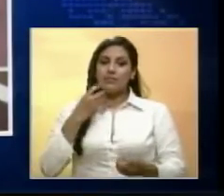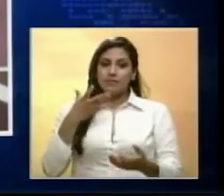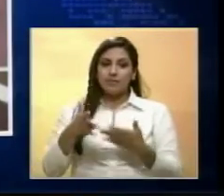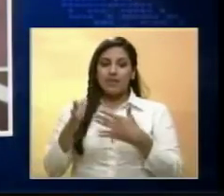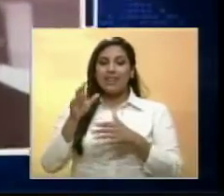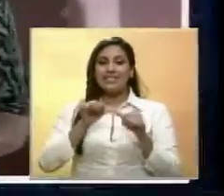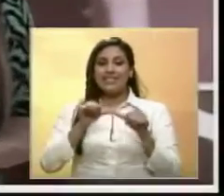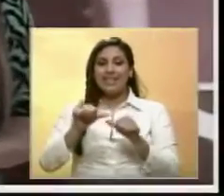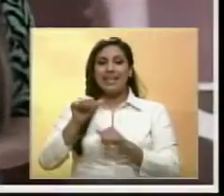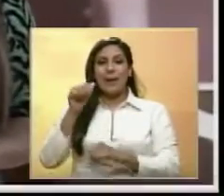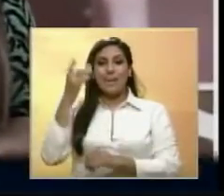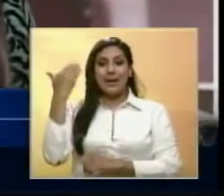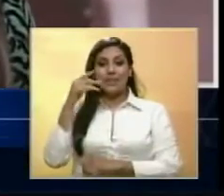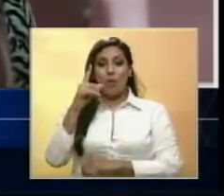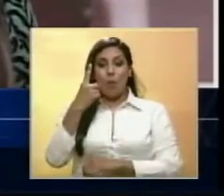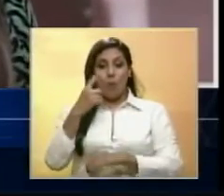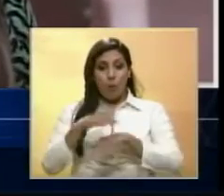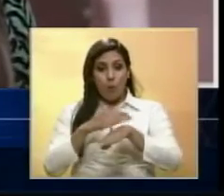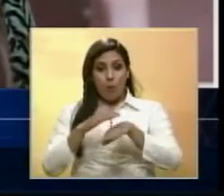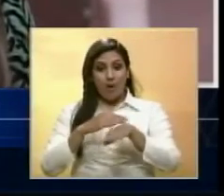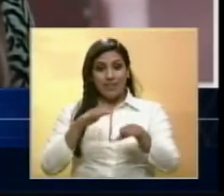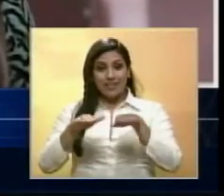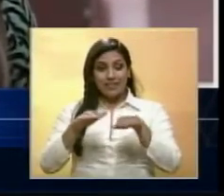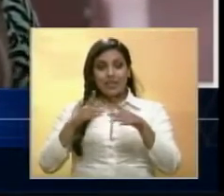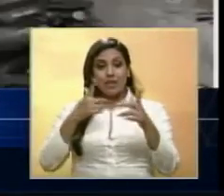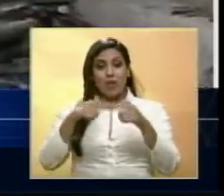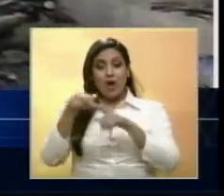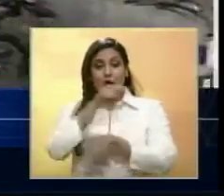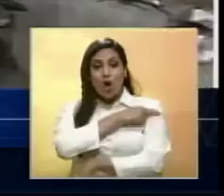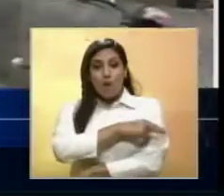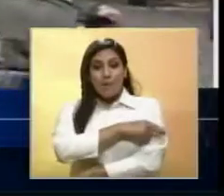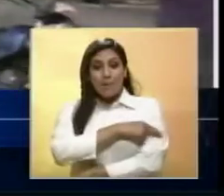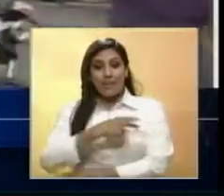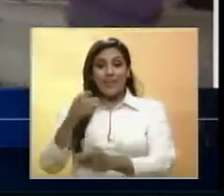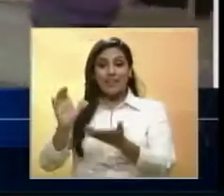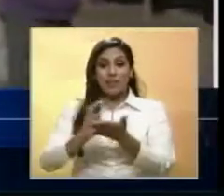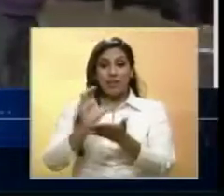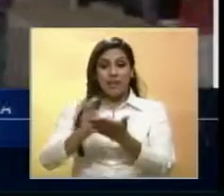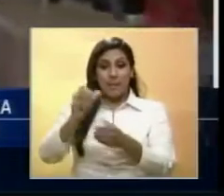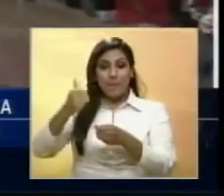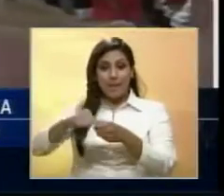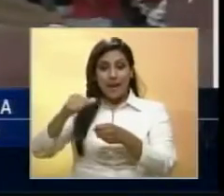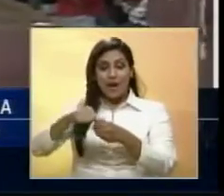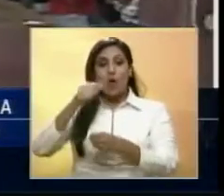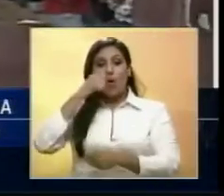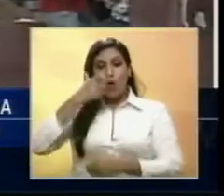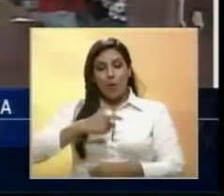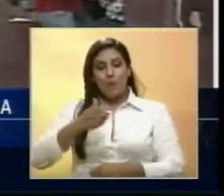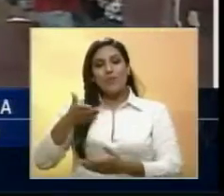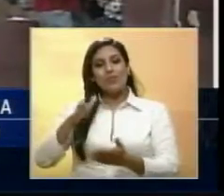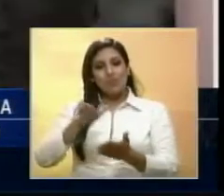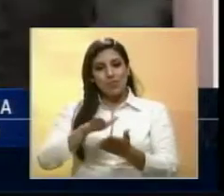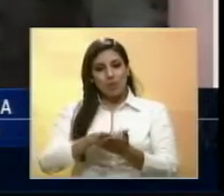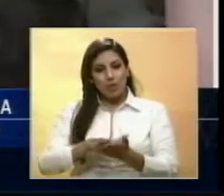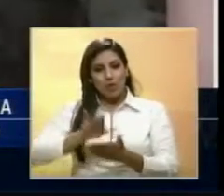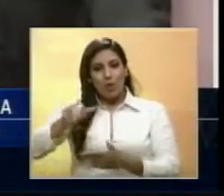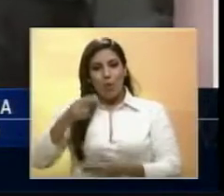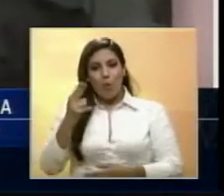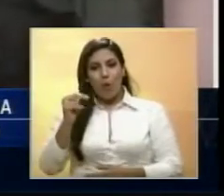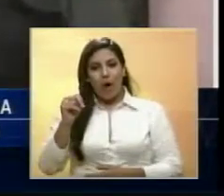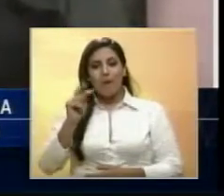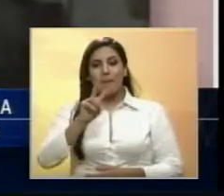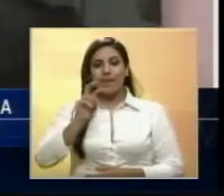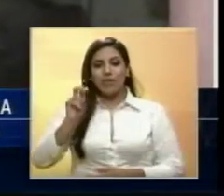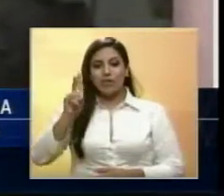Efectivamente, tras permanecer desde el pasado Jueves Santo recluido en el Hospital Coromoto de la ciudad de Maracaibo, falleció Juan Daniel Caballero Palmera, de